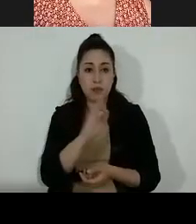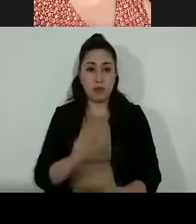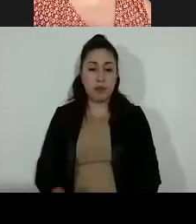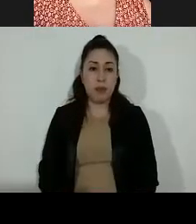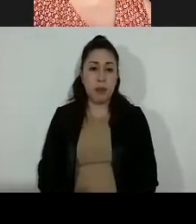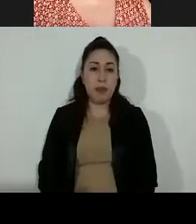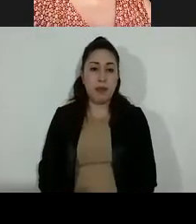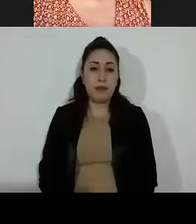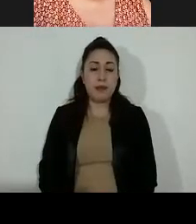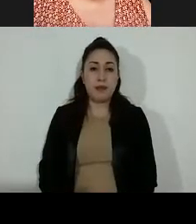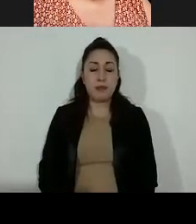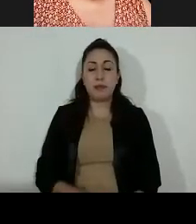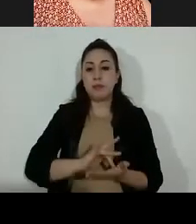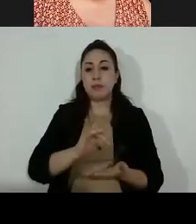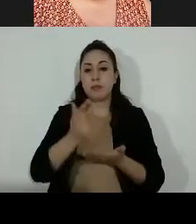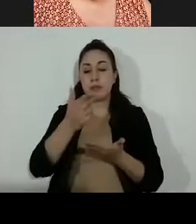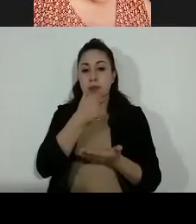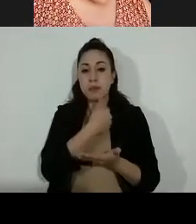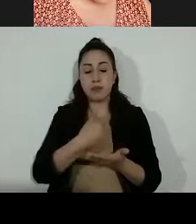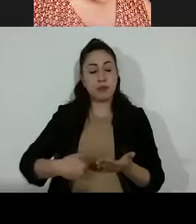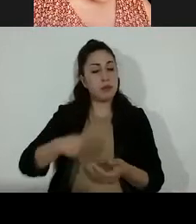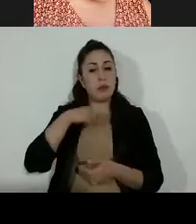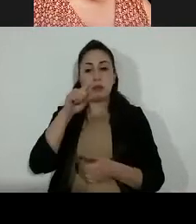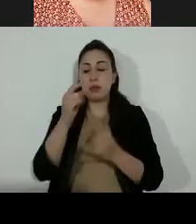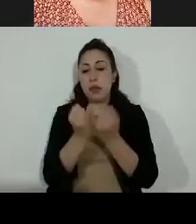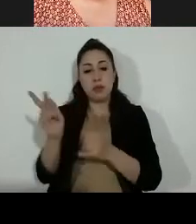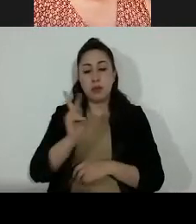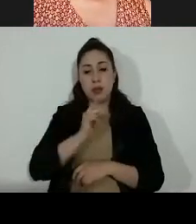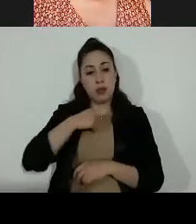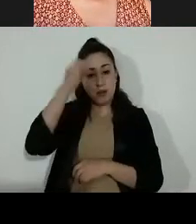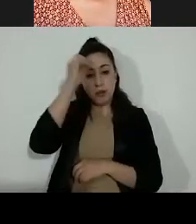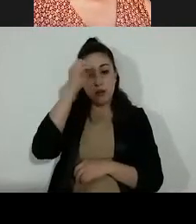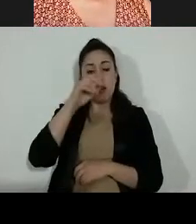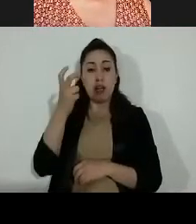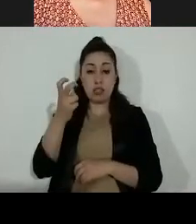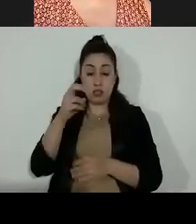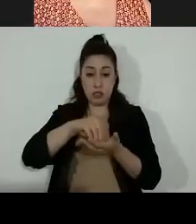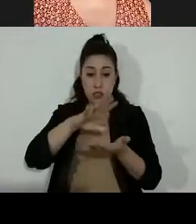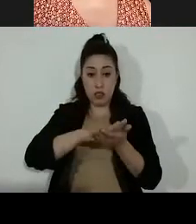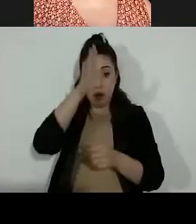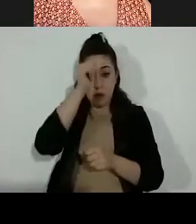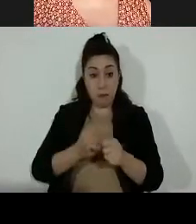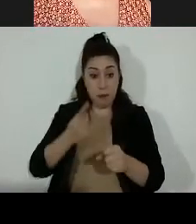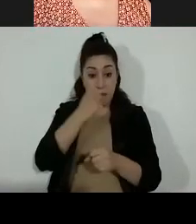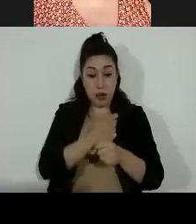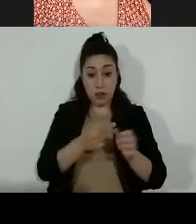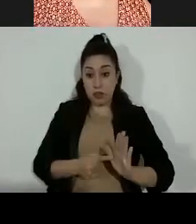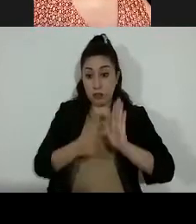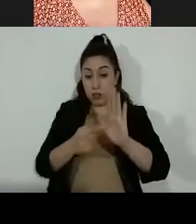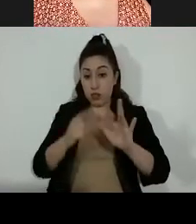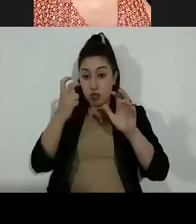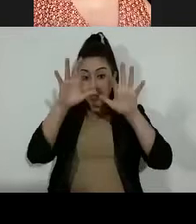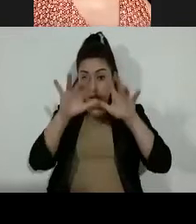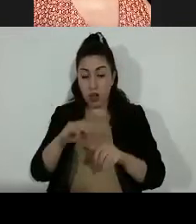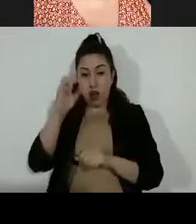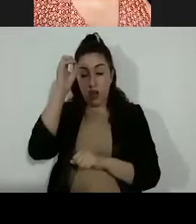Gracias, presidente. En el mismo sentido, que pudiéramos votar el documento de inicio con el alcance